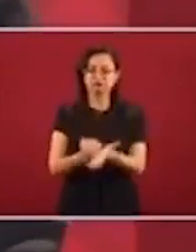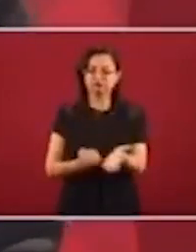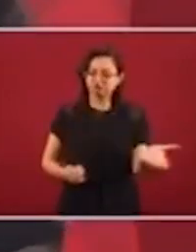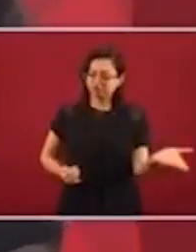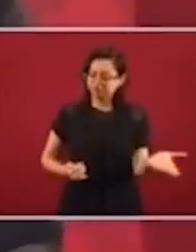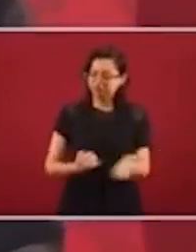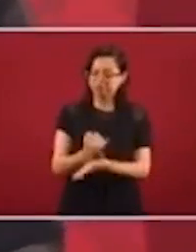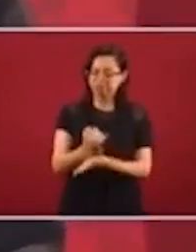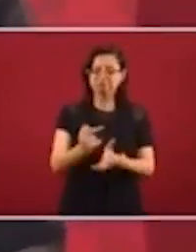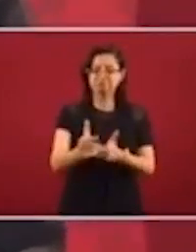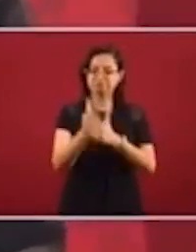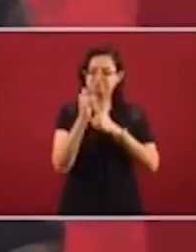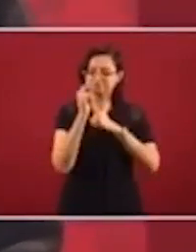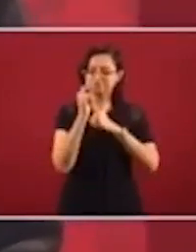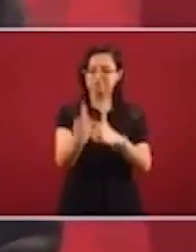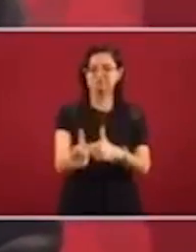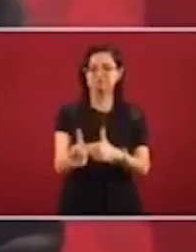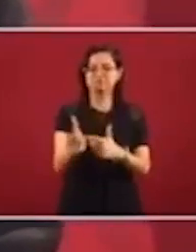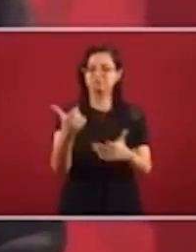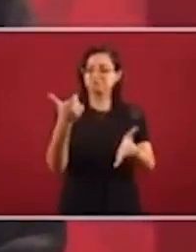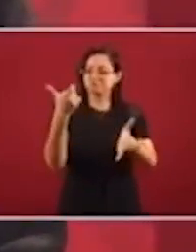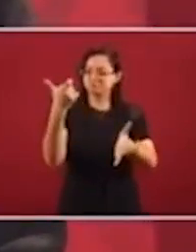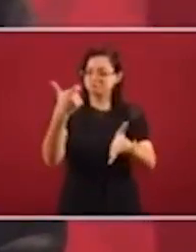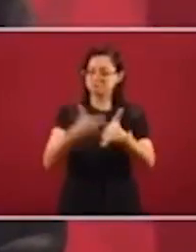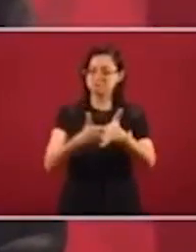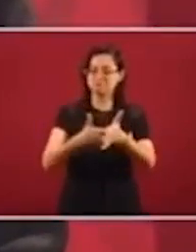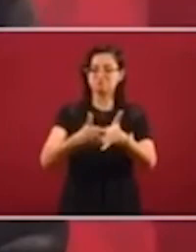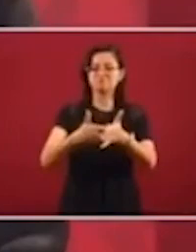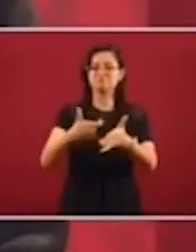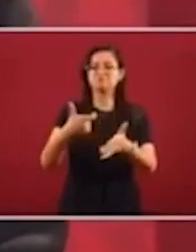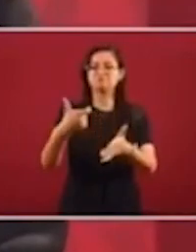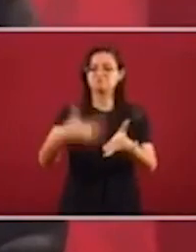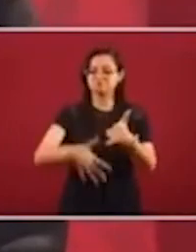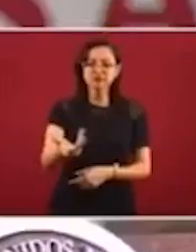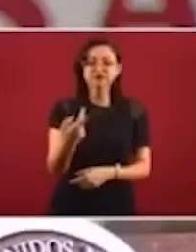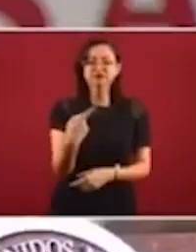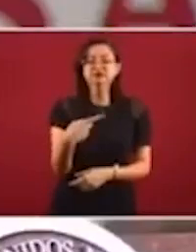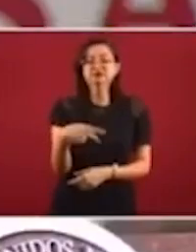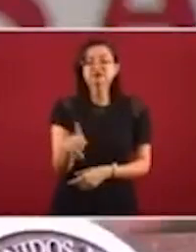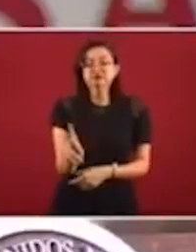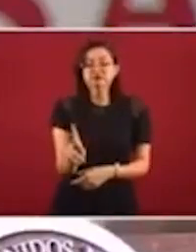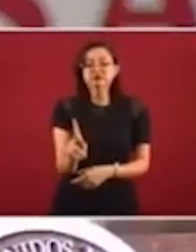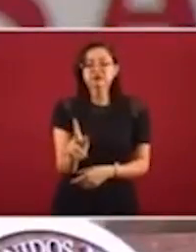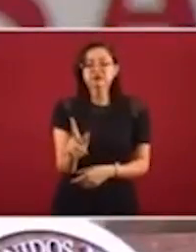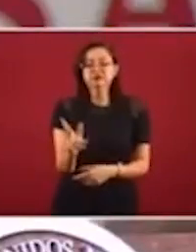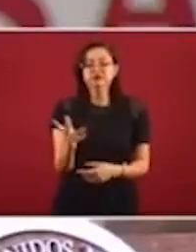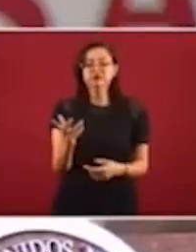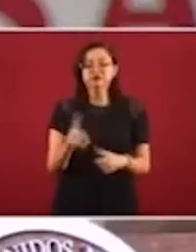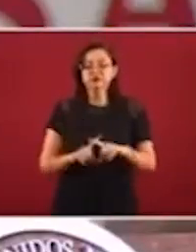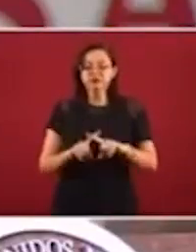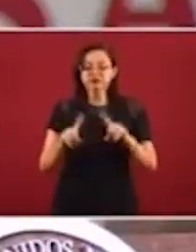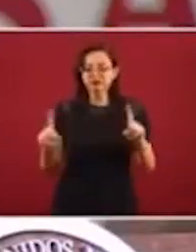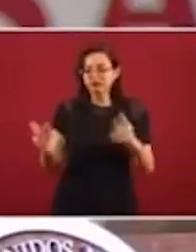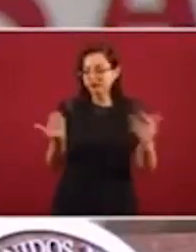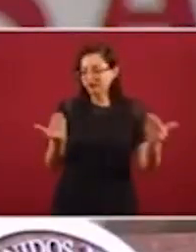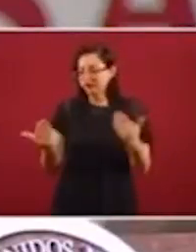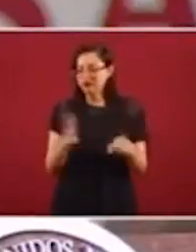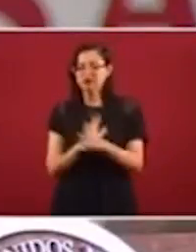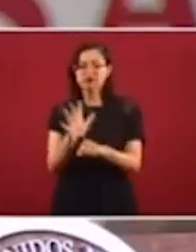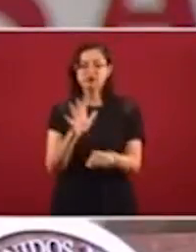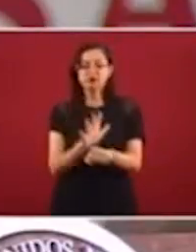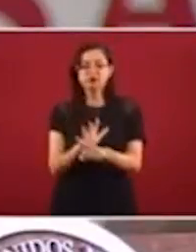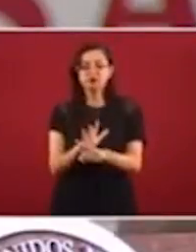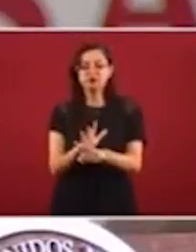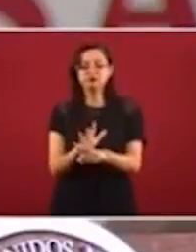mantengamos precios bajos en las gasolinas. ¿Cuál es la diferencia